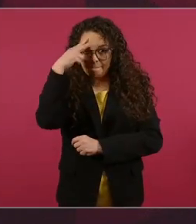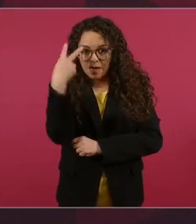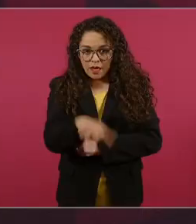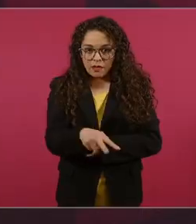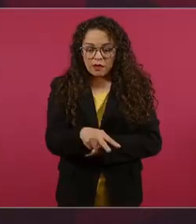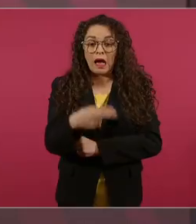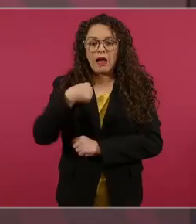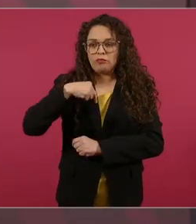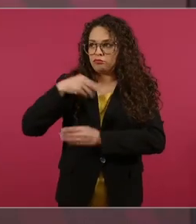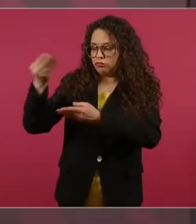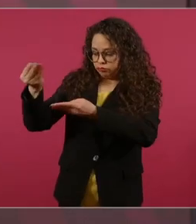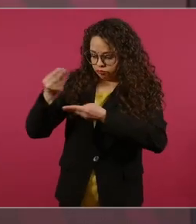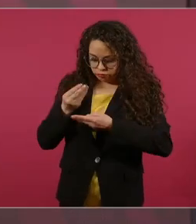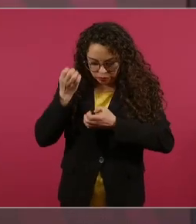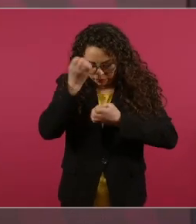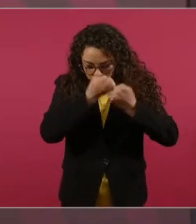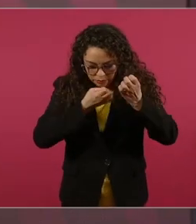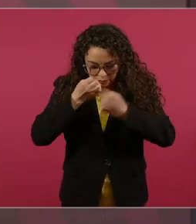pruebas.